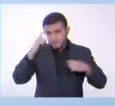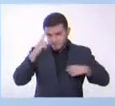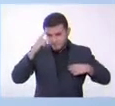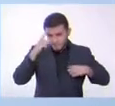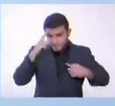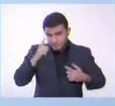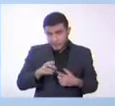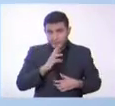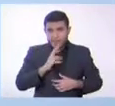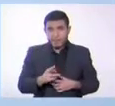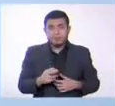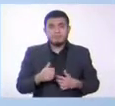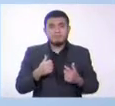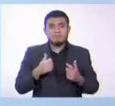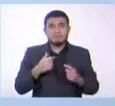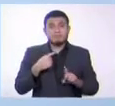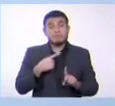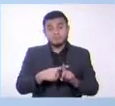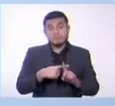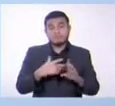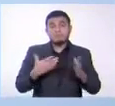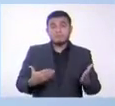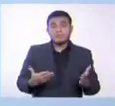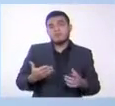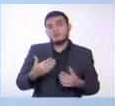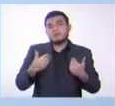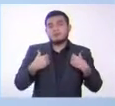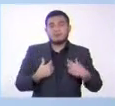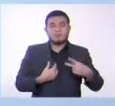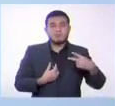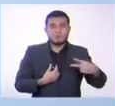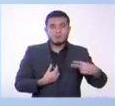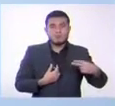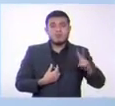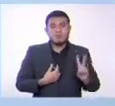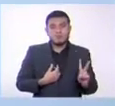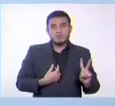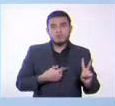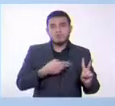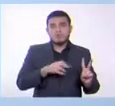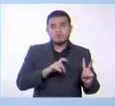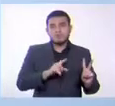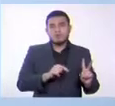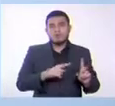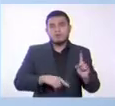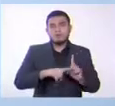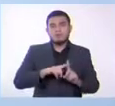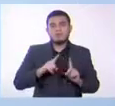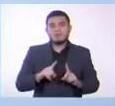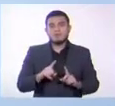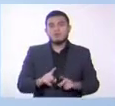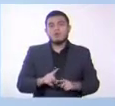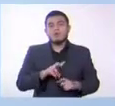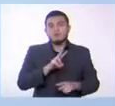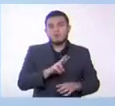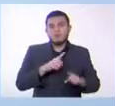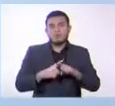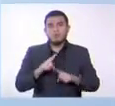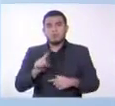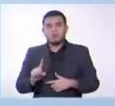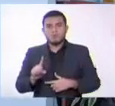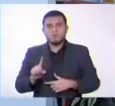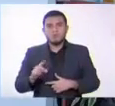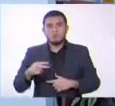respuesta positiva, ya que tenemos 2 hidrógenos con carga de +1, y 2 por 1 es